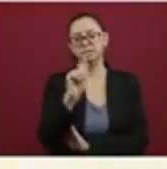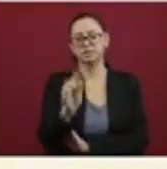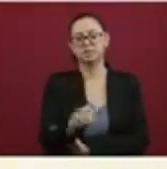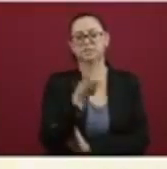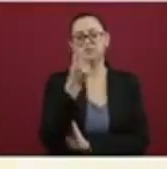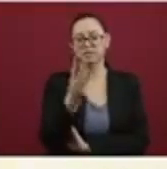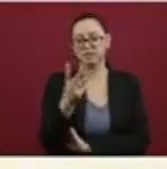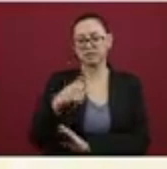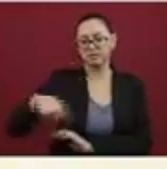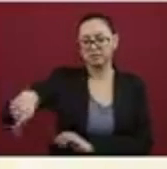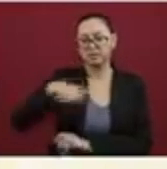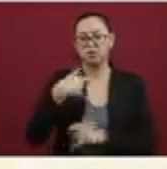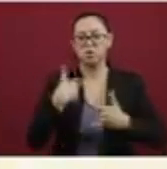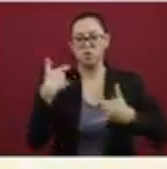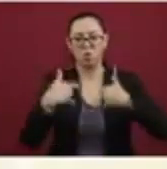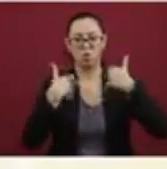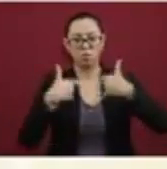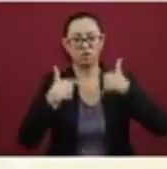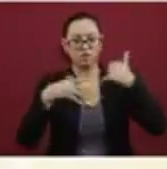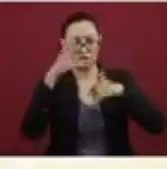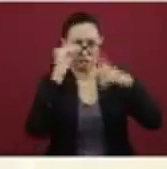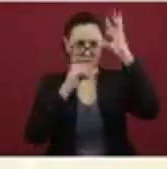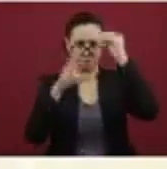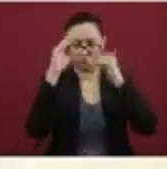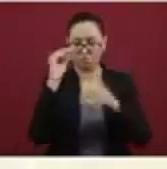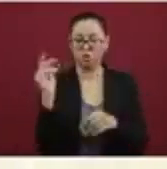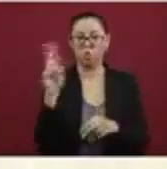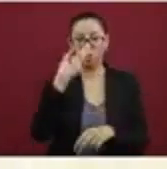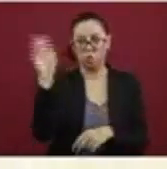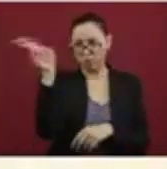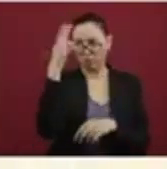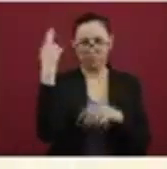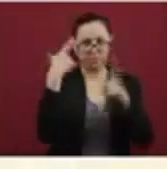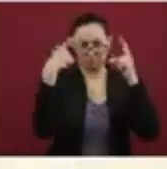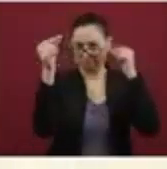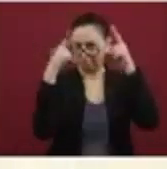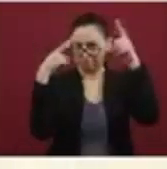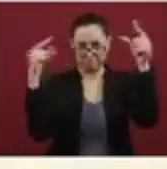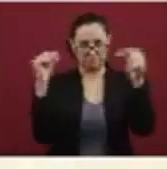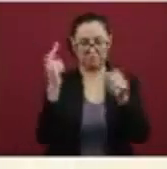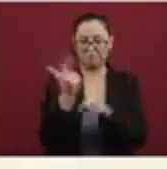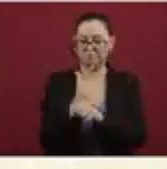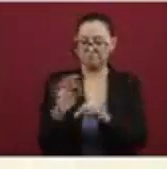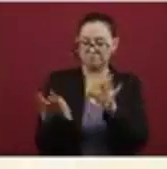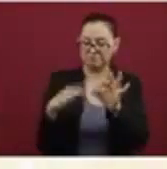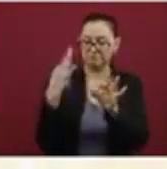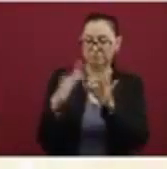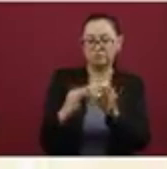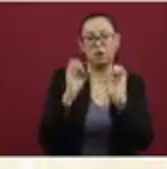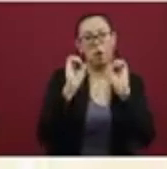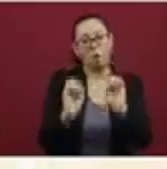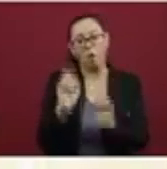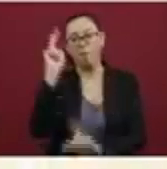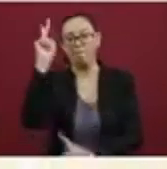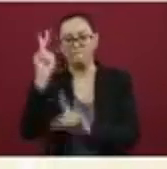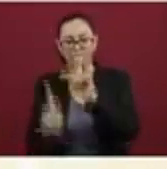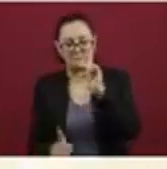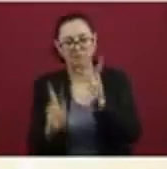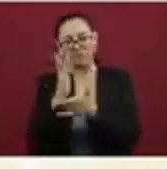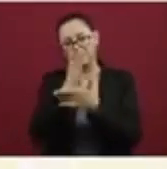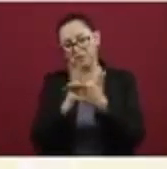96.373 aprendices que concluyeron la universidad o la tuvieron que dejar a la mitad y no